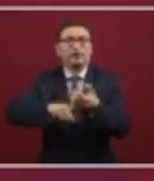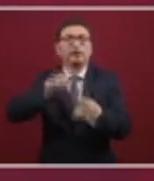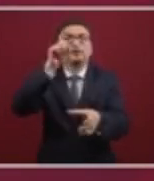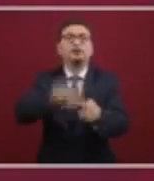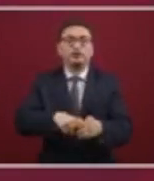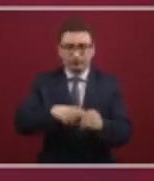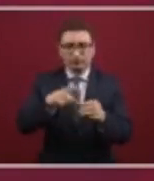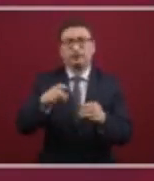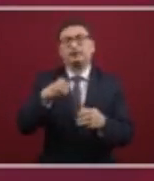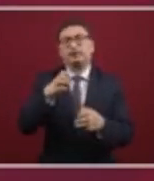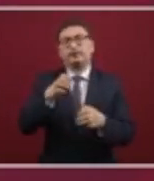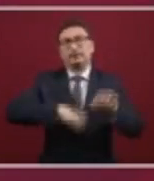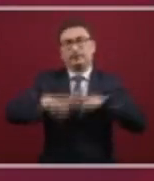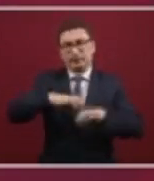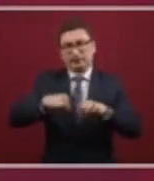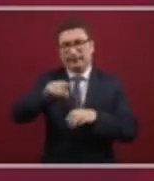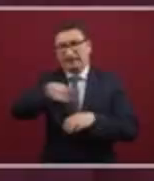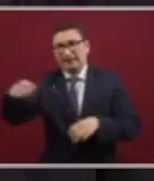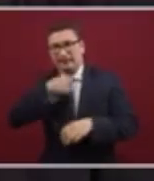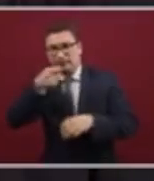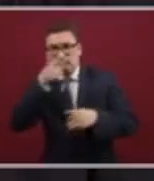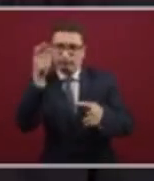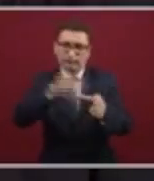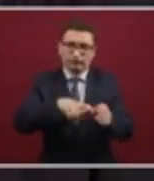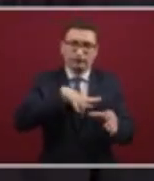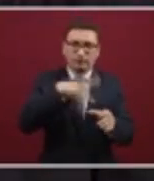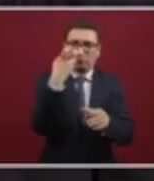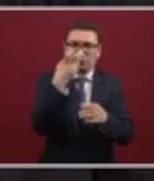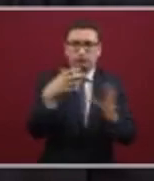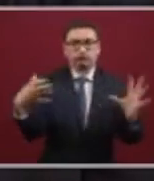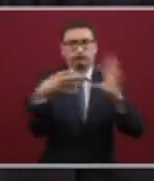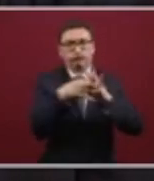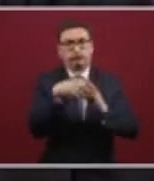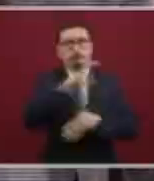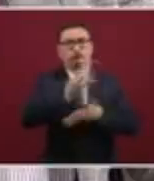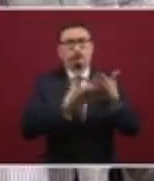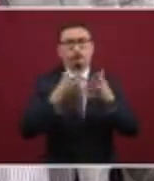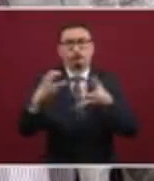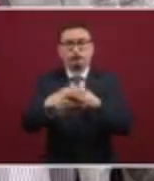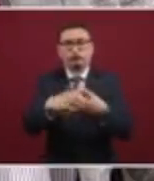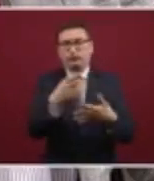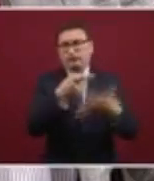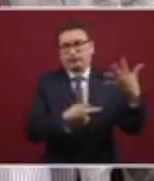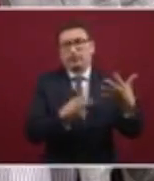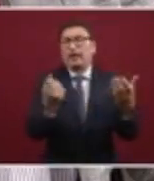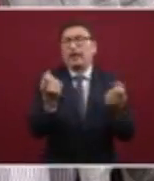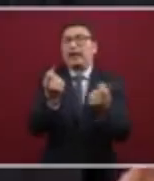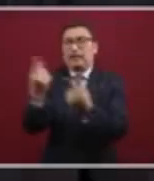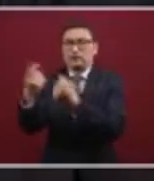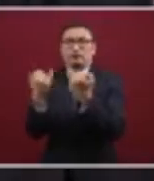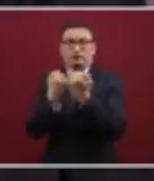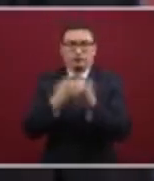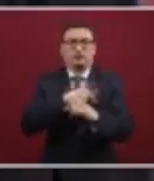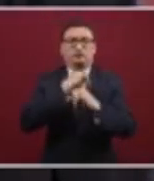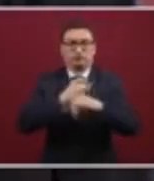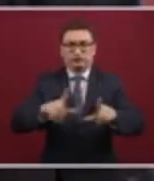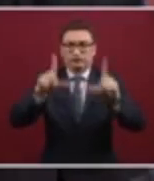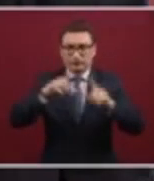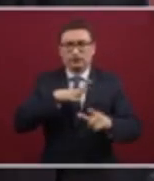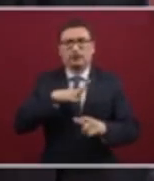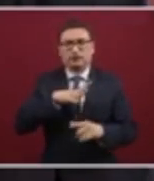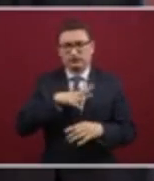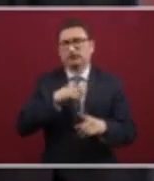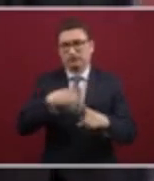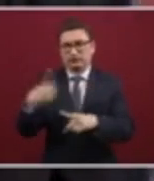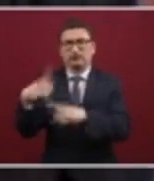qué se definió así y se lo relacionó con los contratos. Así como algunos sitios web, etcétera, que tienen